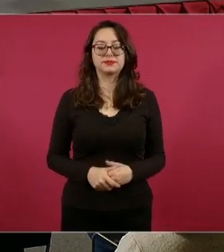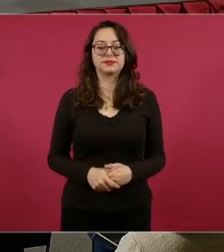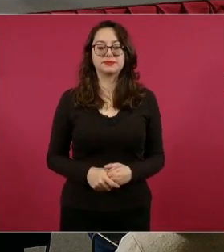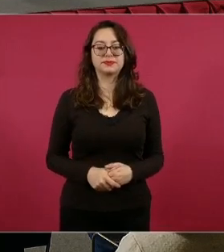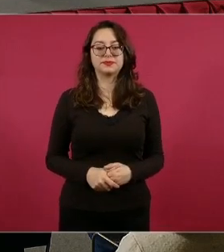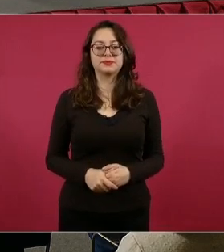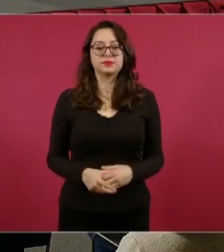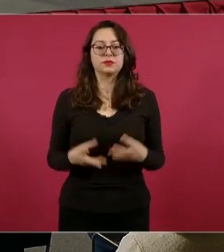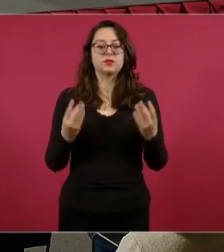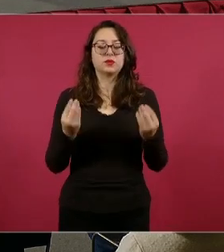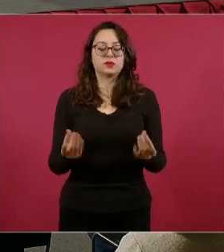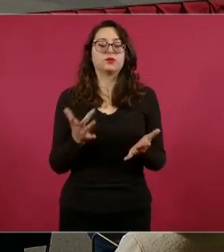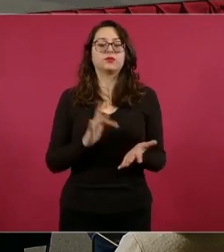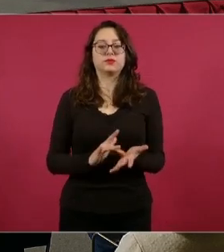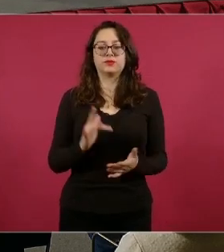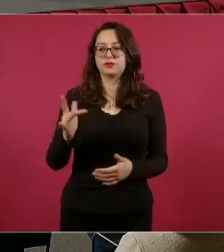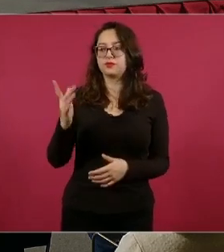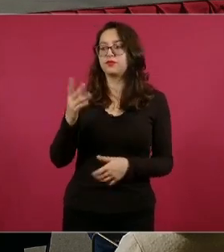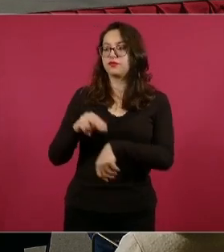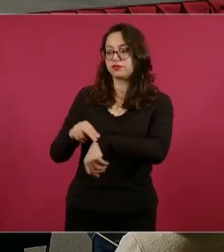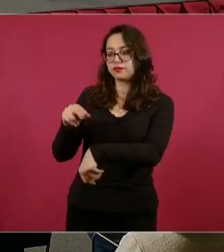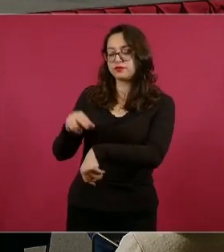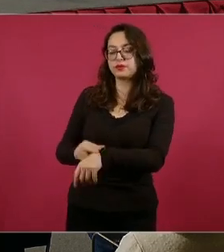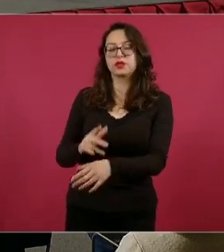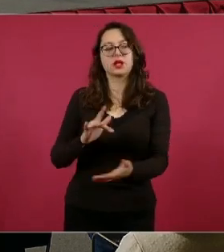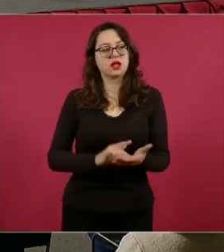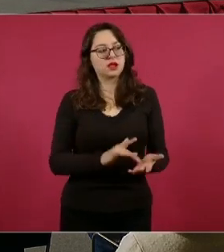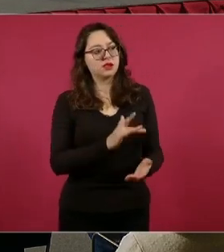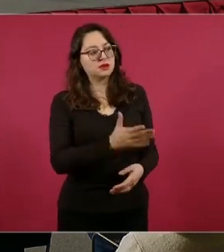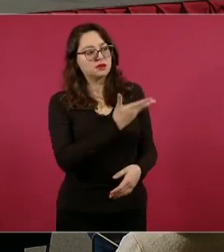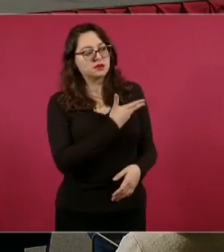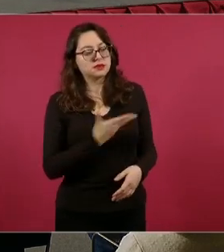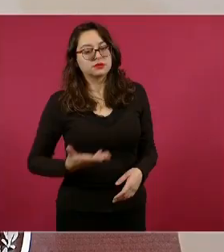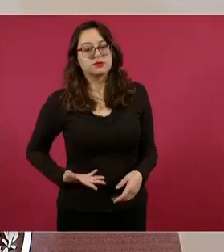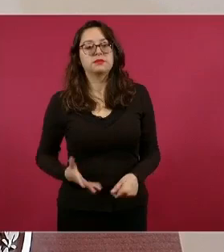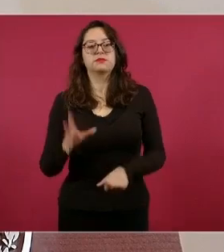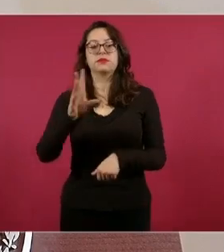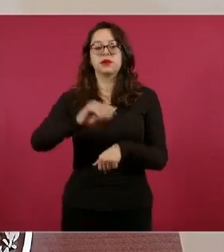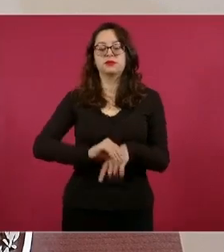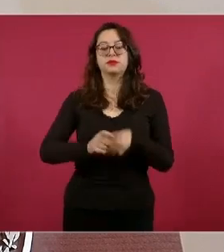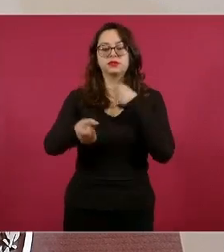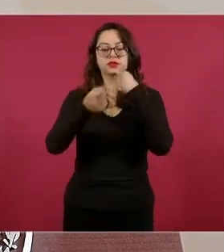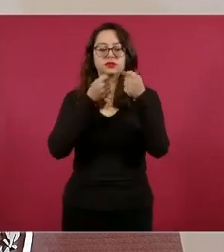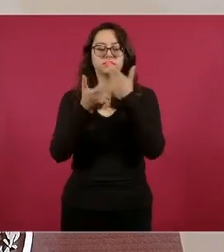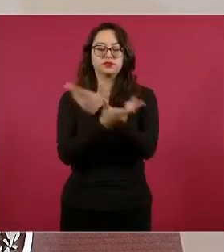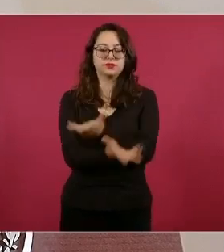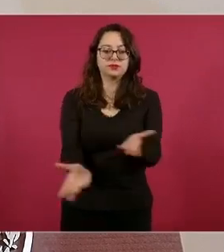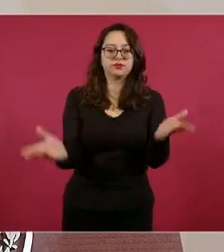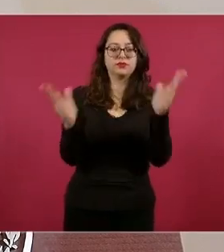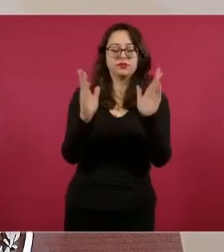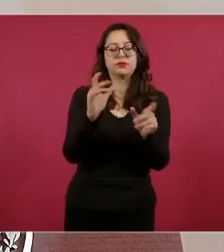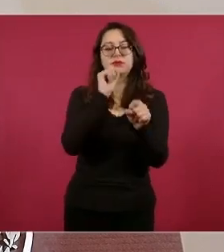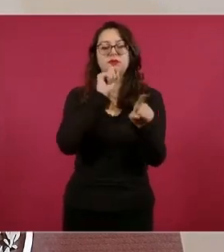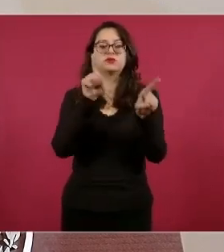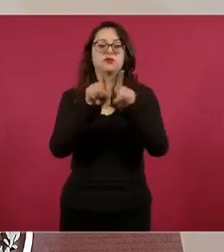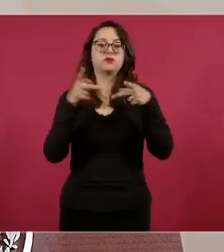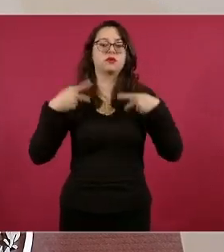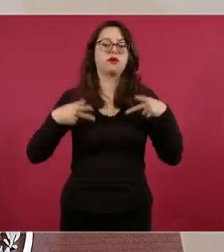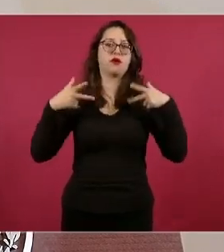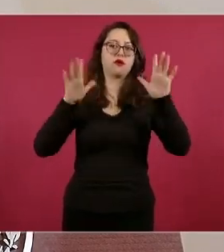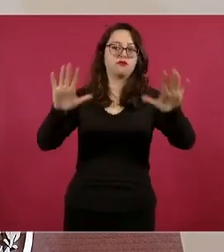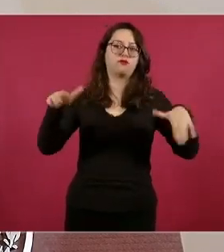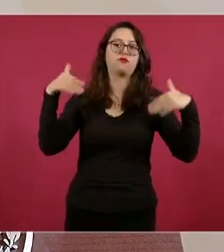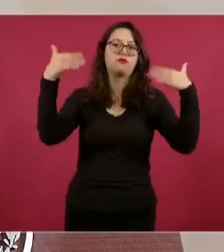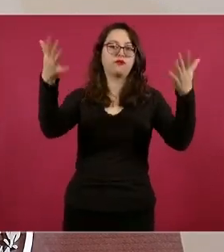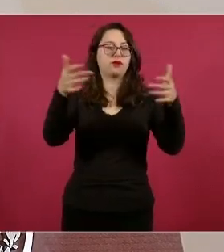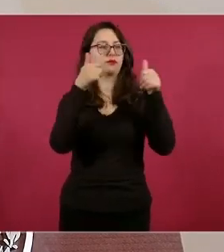Muchísimas gracias, doctor presidente. Con su permiso, compañeras, compañeros de los medios y los que nos escuchan.